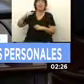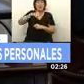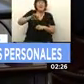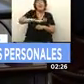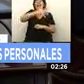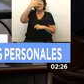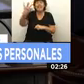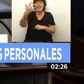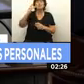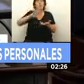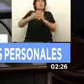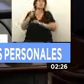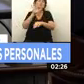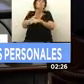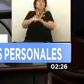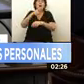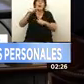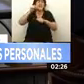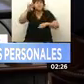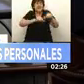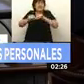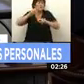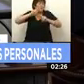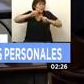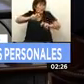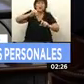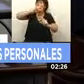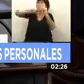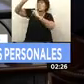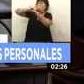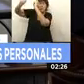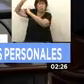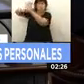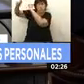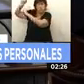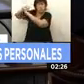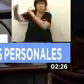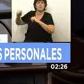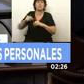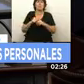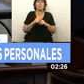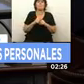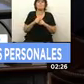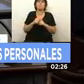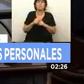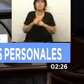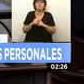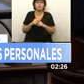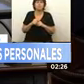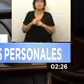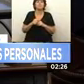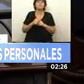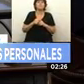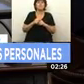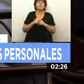cerebros en el país los dos primeros ideológicos inclusive de vida 66 con la con el golpe de